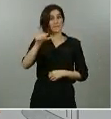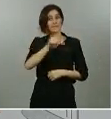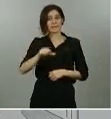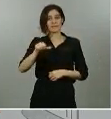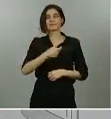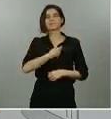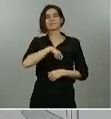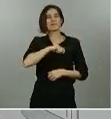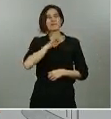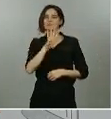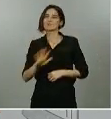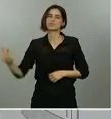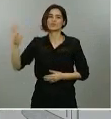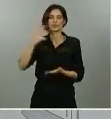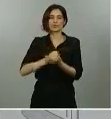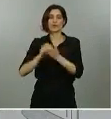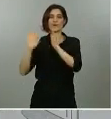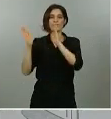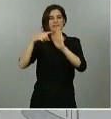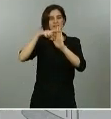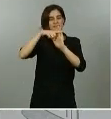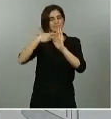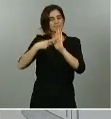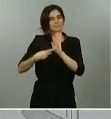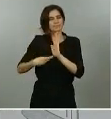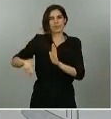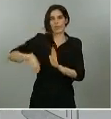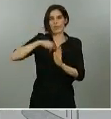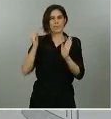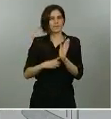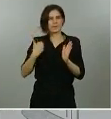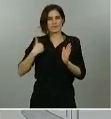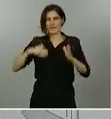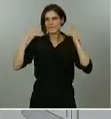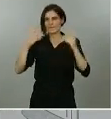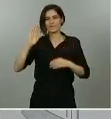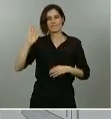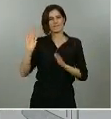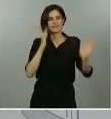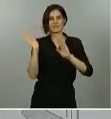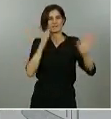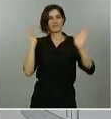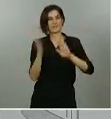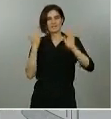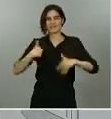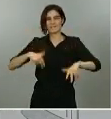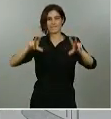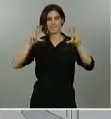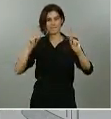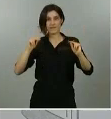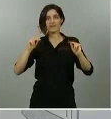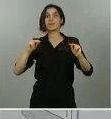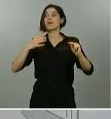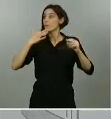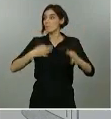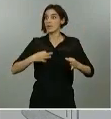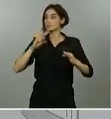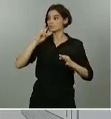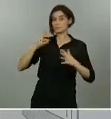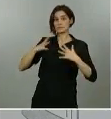las fases de desescalada y nos encontremos en disposición sanitaria para poder hacerlo, celebraremos un gran acto de homenaje